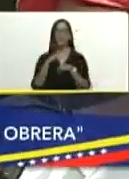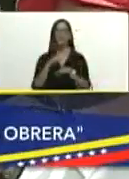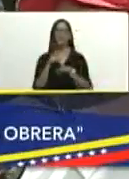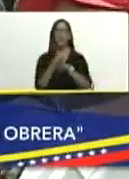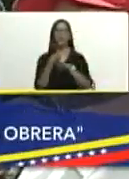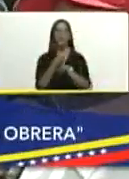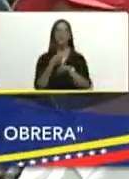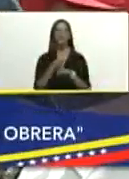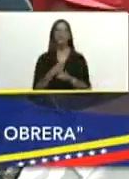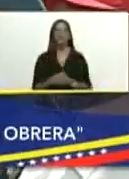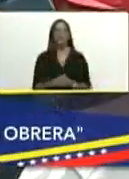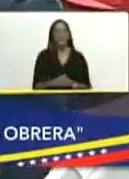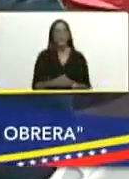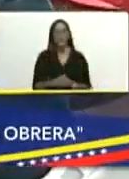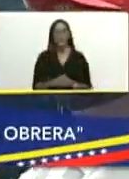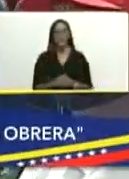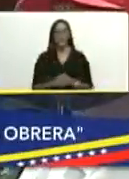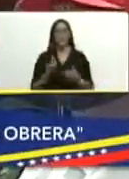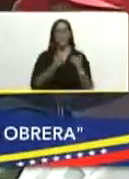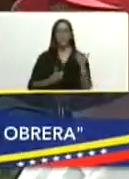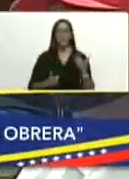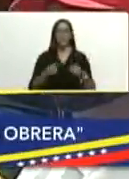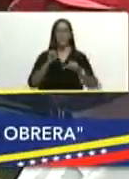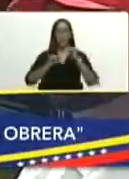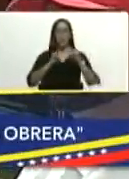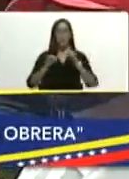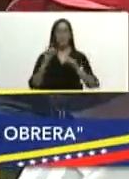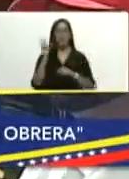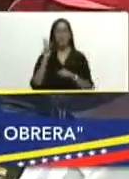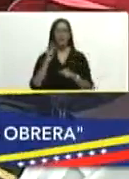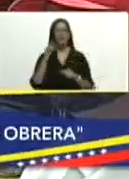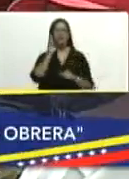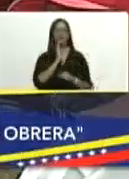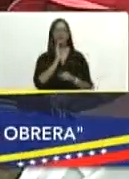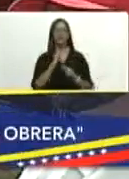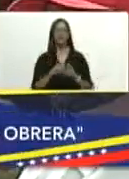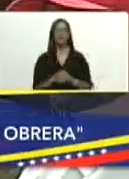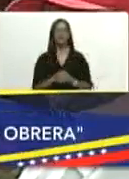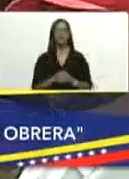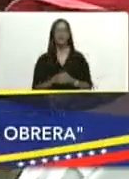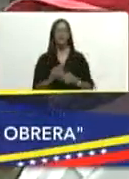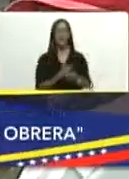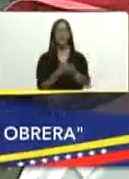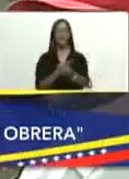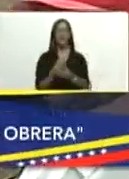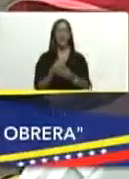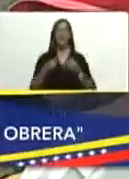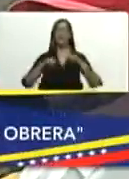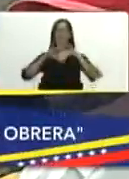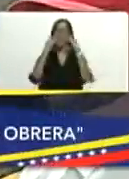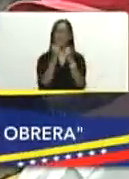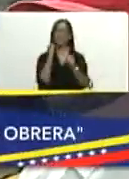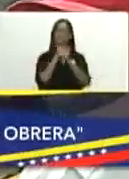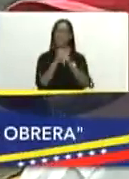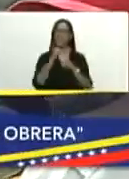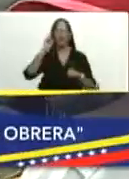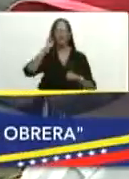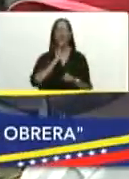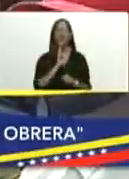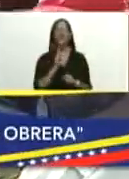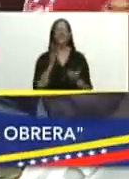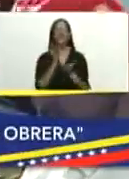gobernador obrero Ángel marcano al presidente de la corporación venezolana de guayana todo nuestro hermano y hermanas de la clase Obrera de guayana